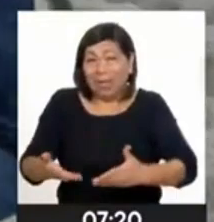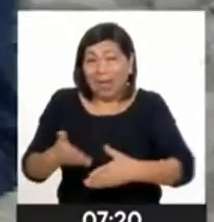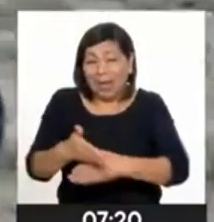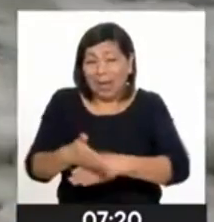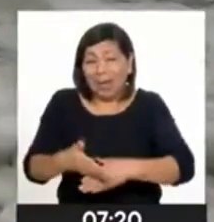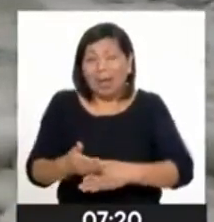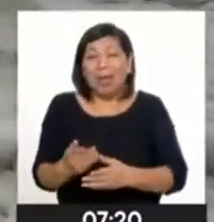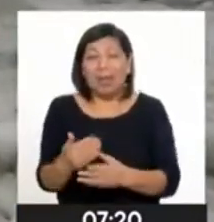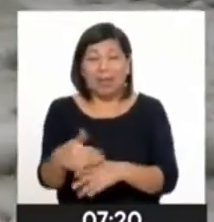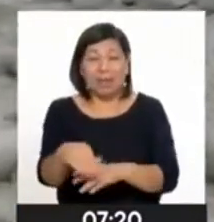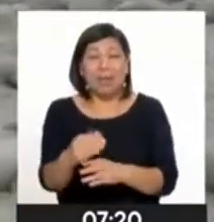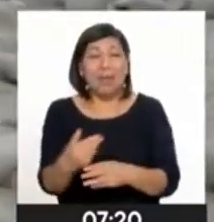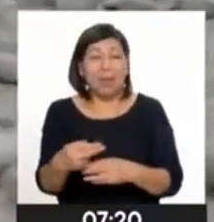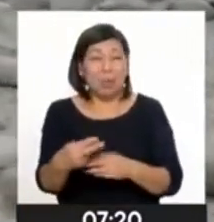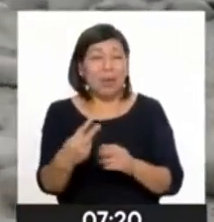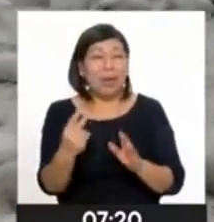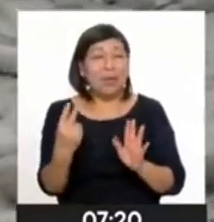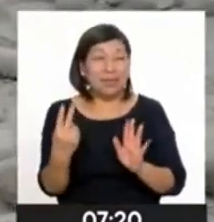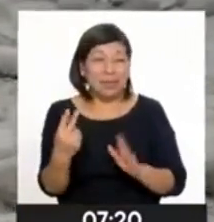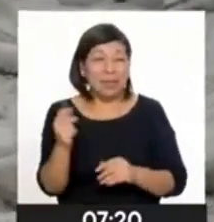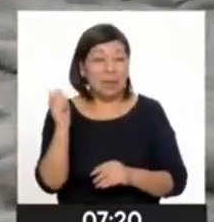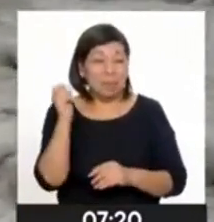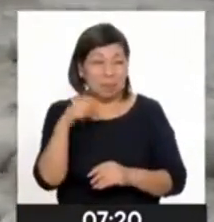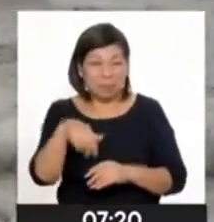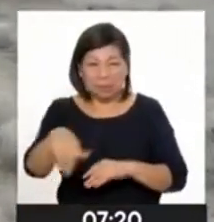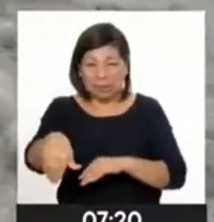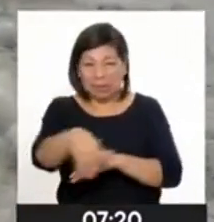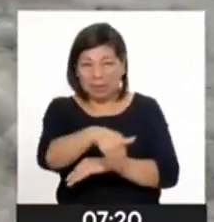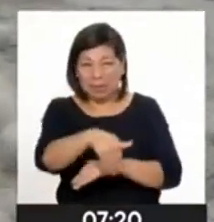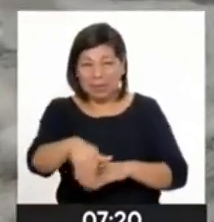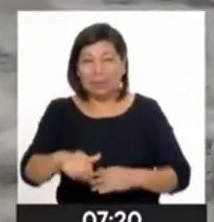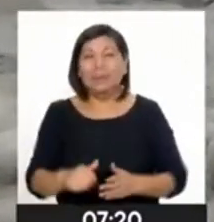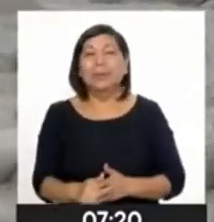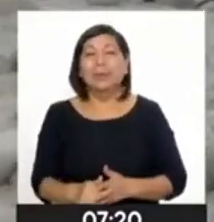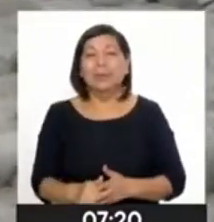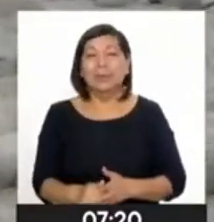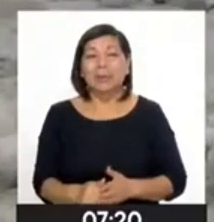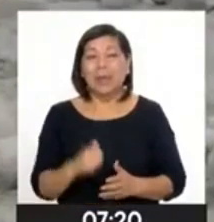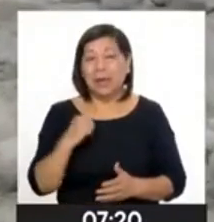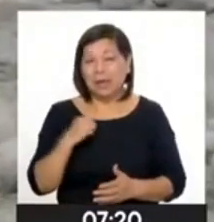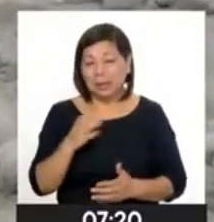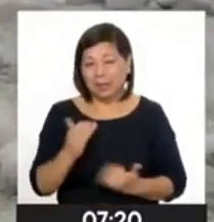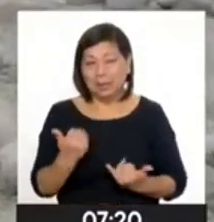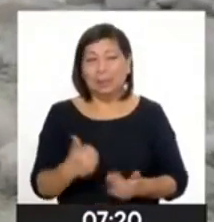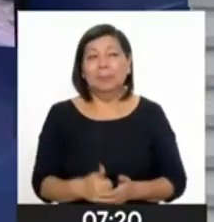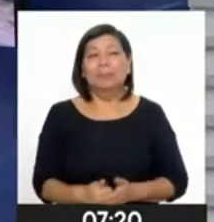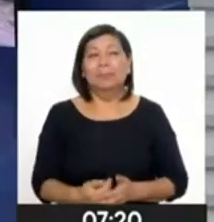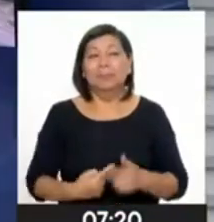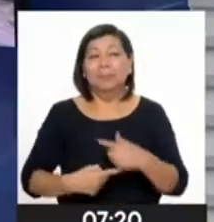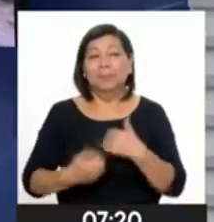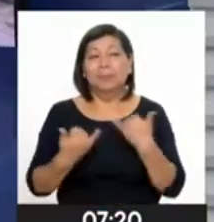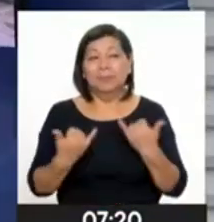avenida Independencia, la cuadra 7 en el Agustino, jurisdicción obviamente que le corresponde al alcalde de este sector. Retornamos a estudios, Jorge Yanefer.